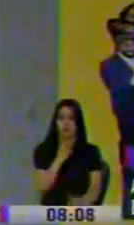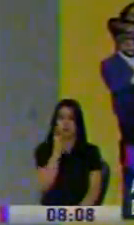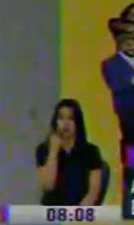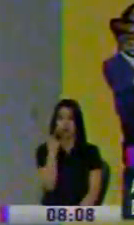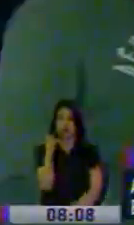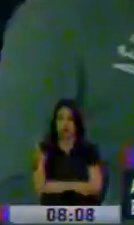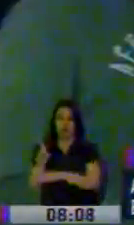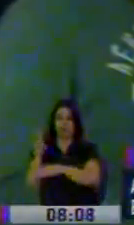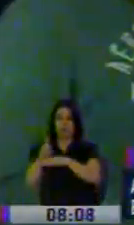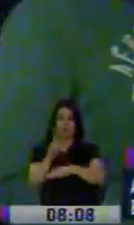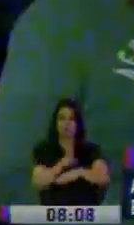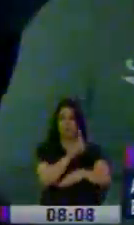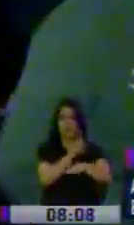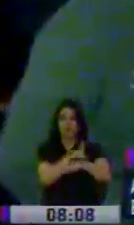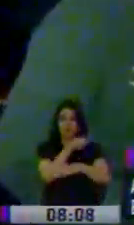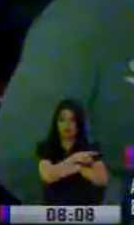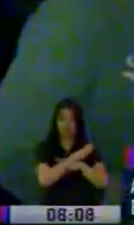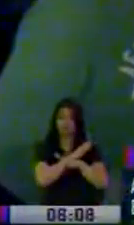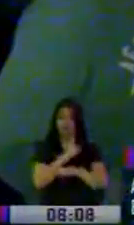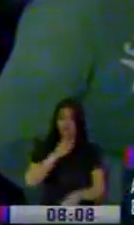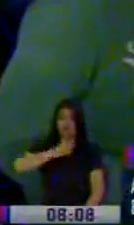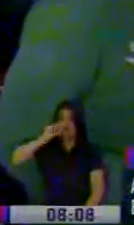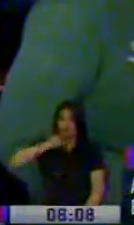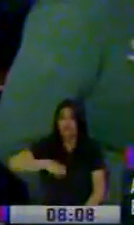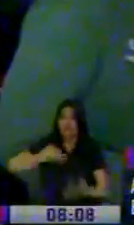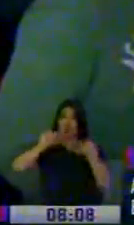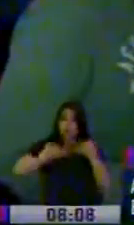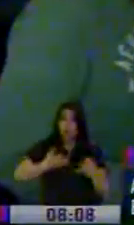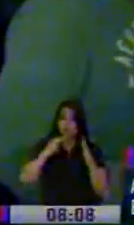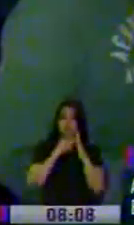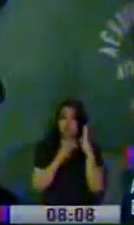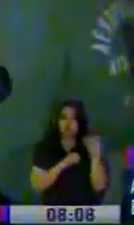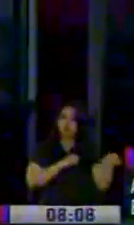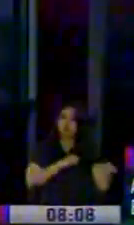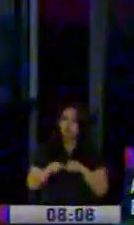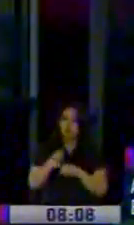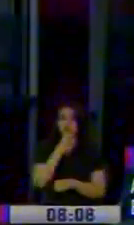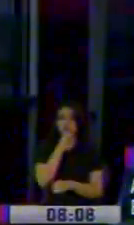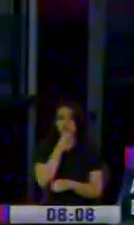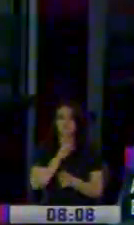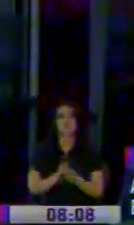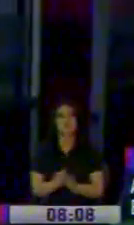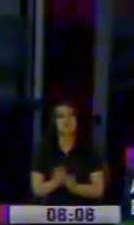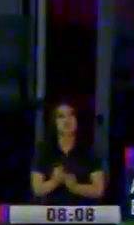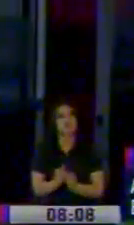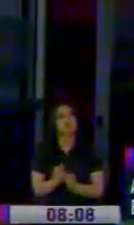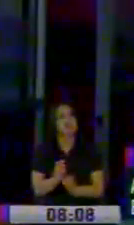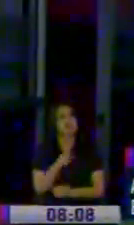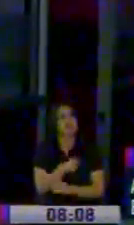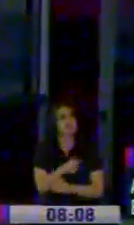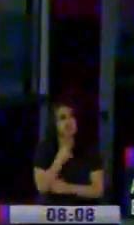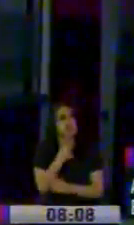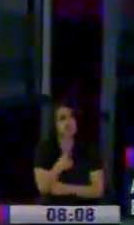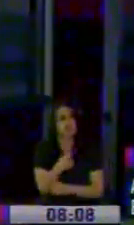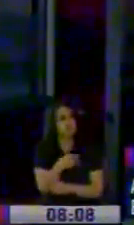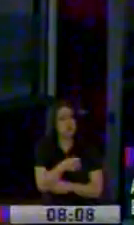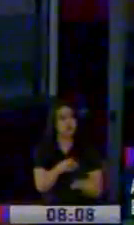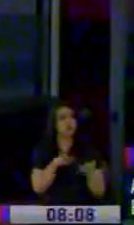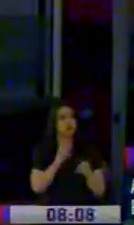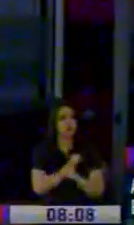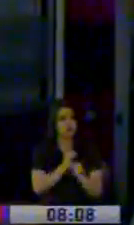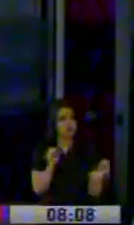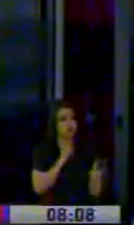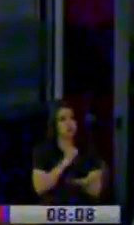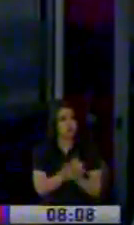directivas. Hay un sector que defiende que cumplieron con todos los trámites para el concierto. El intendente Pichincha dice que no tenían permisos, ¿ustedes los